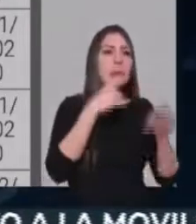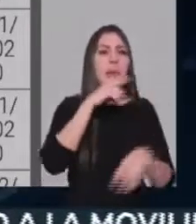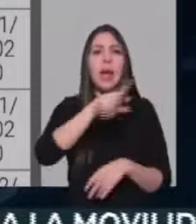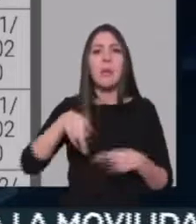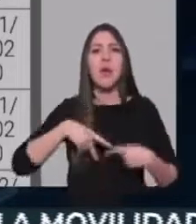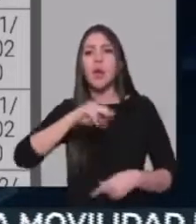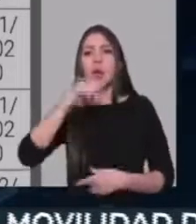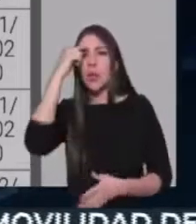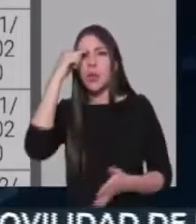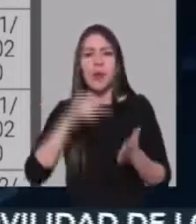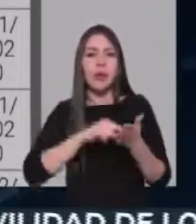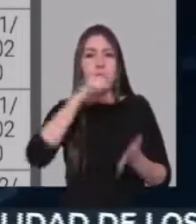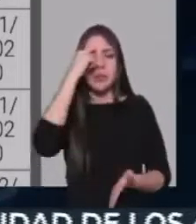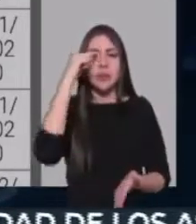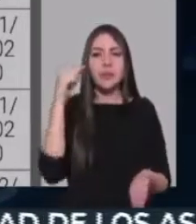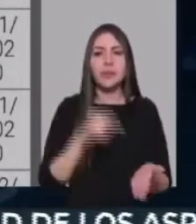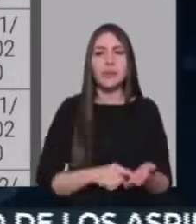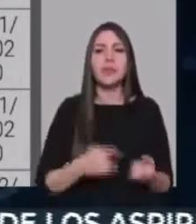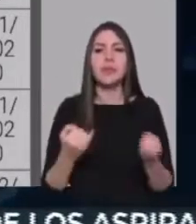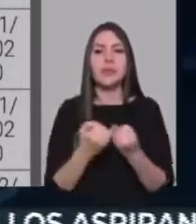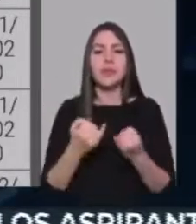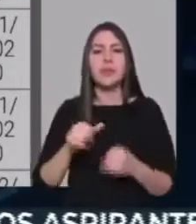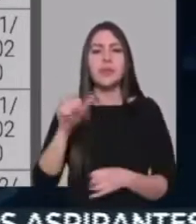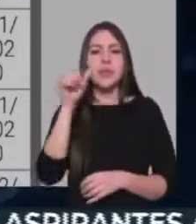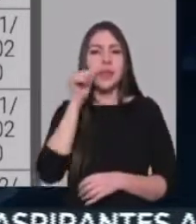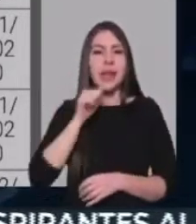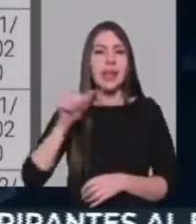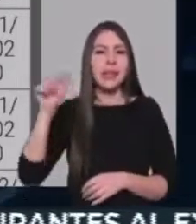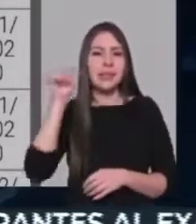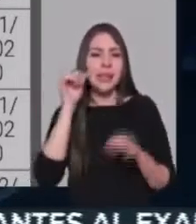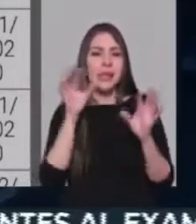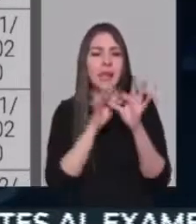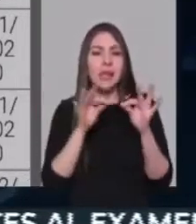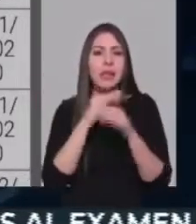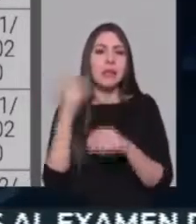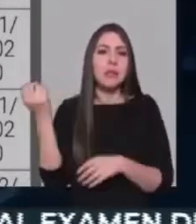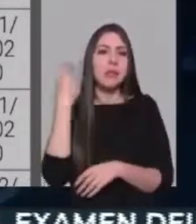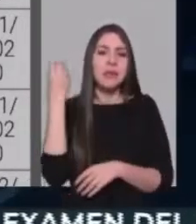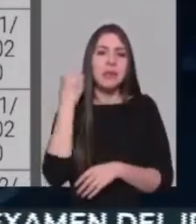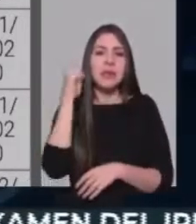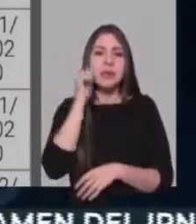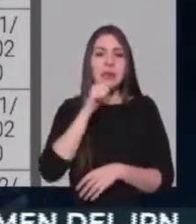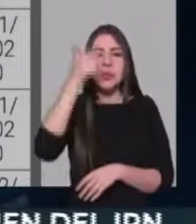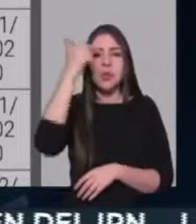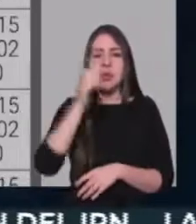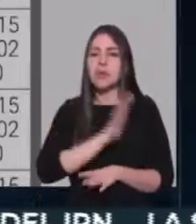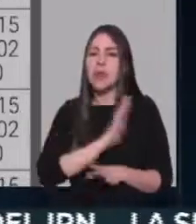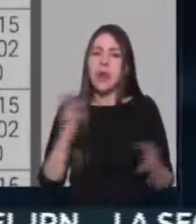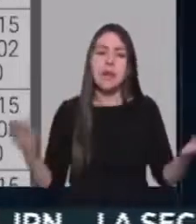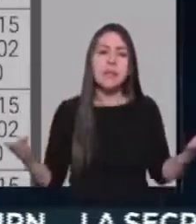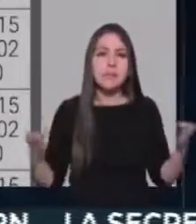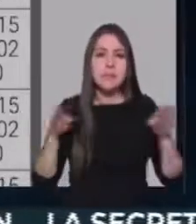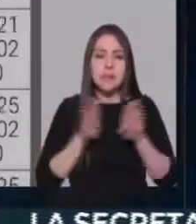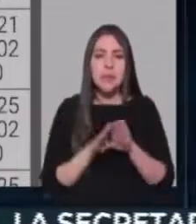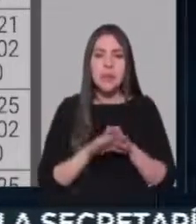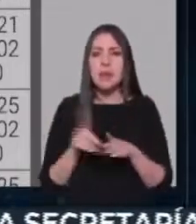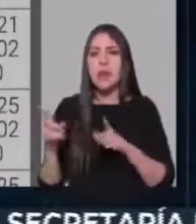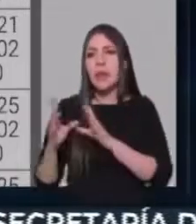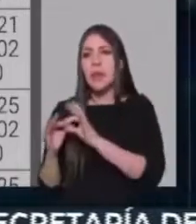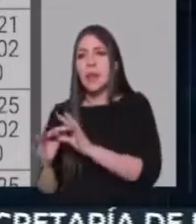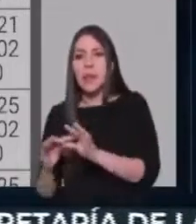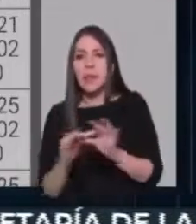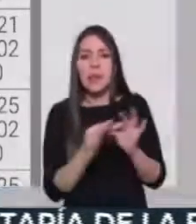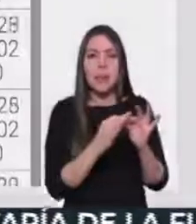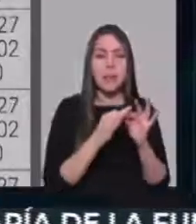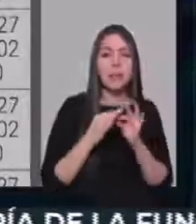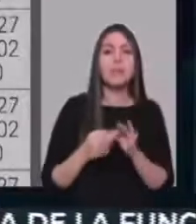dijo ayer, ¿no? Acerca de por qué cerraba la conferencia, Sí. ¿no? Que se prestaba a ciertas malas